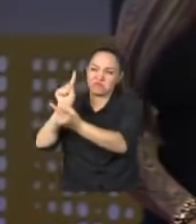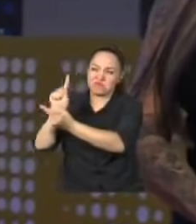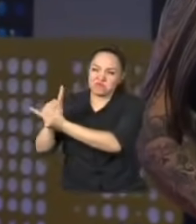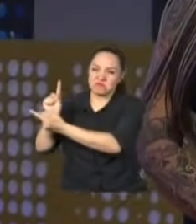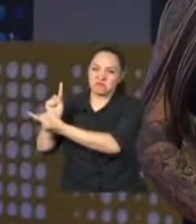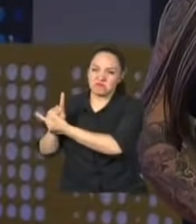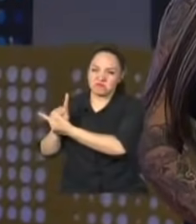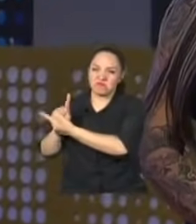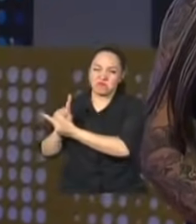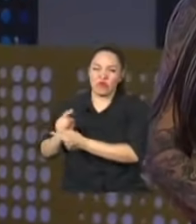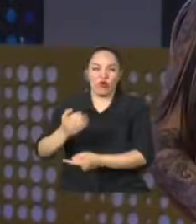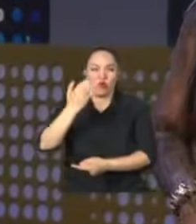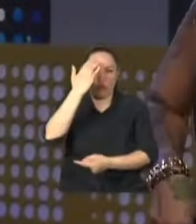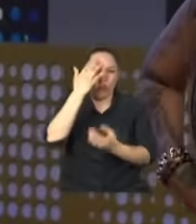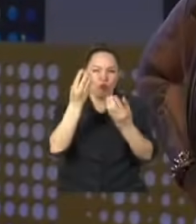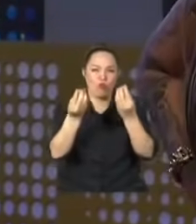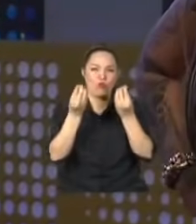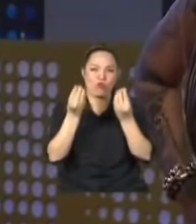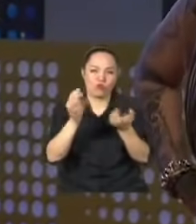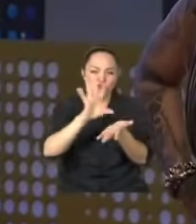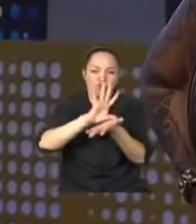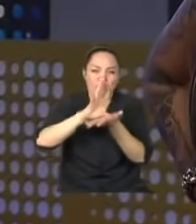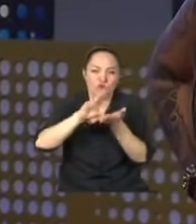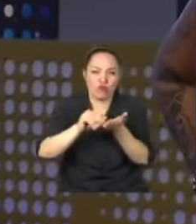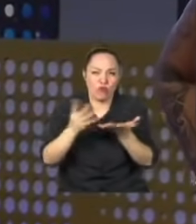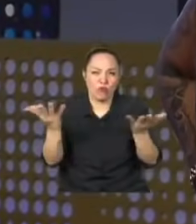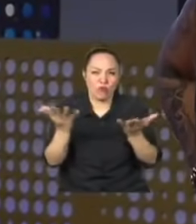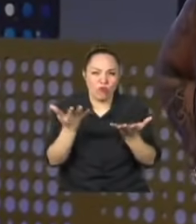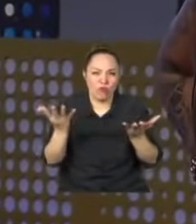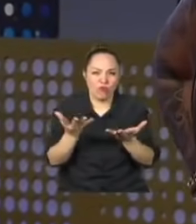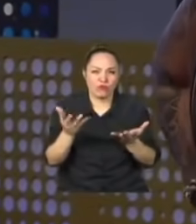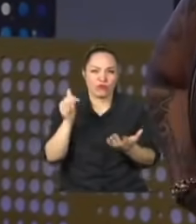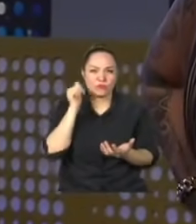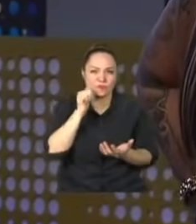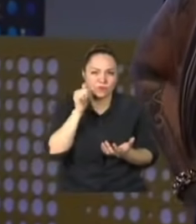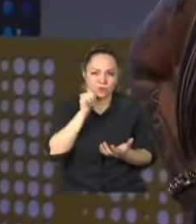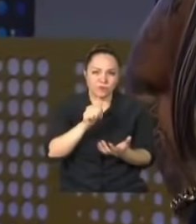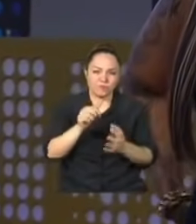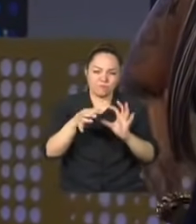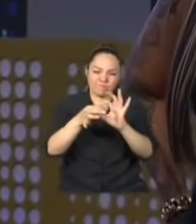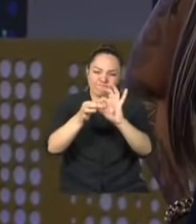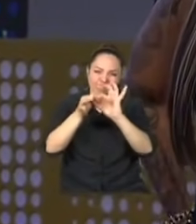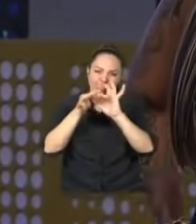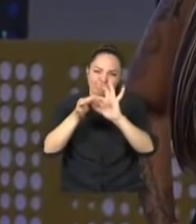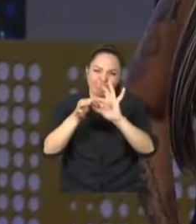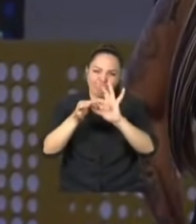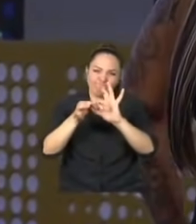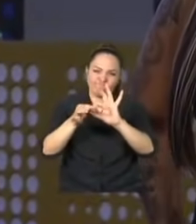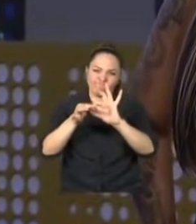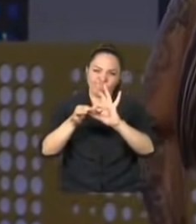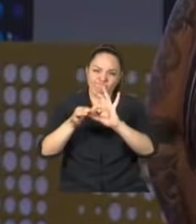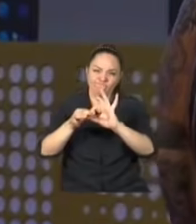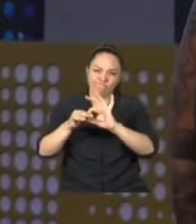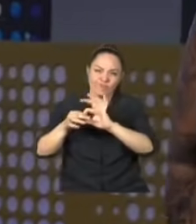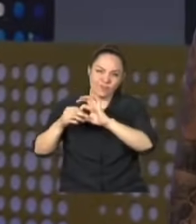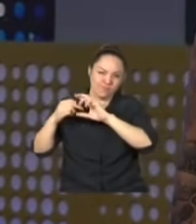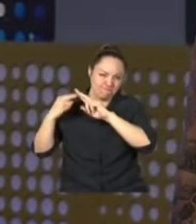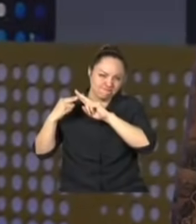conozco a muchos matrimonios que se mantienen unidos, pero